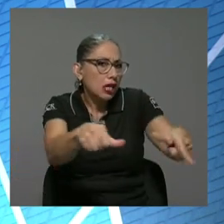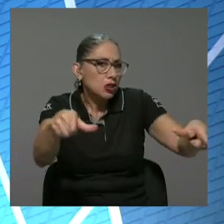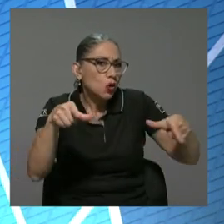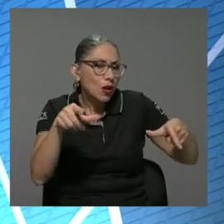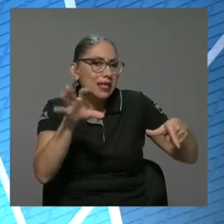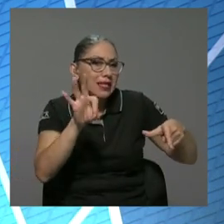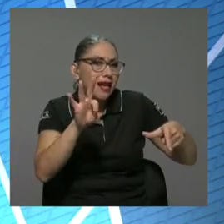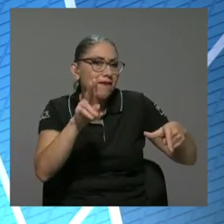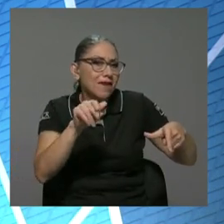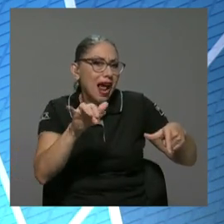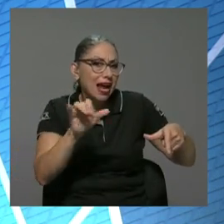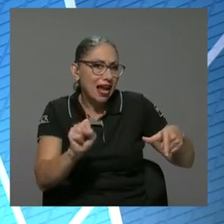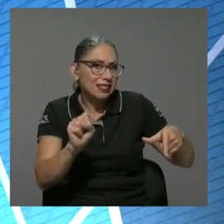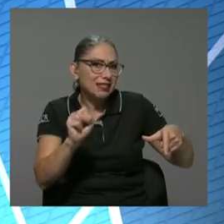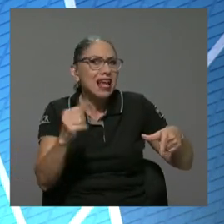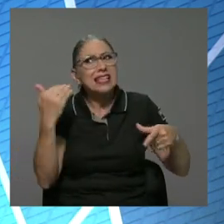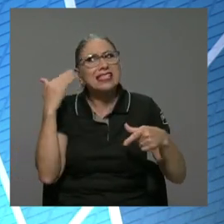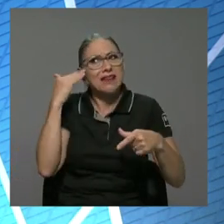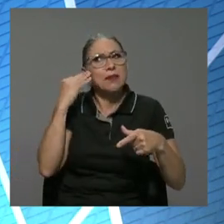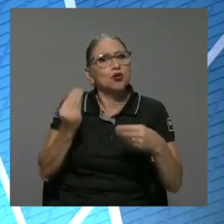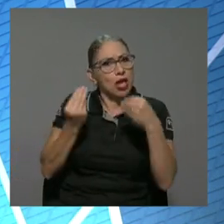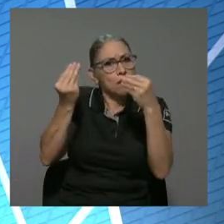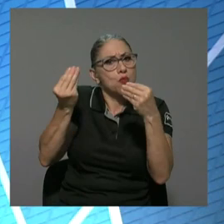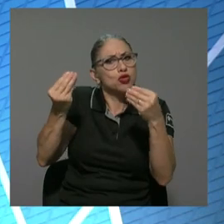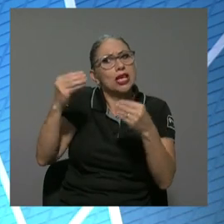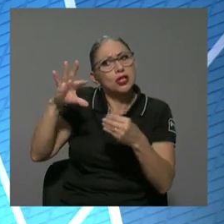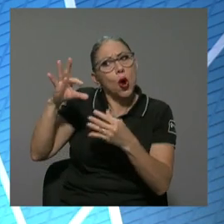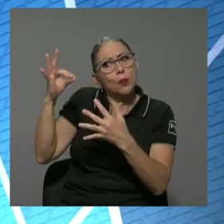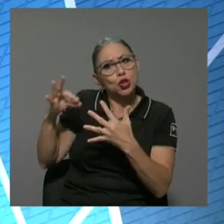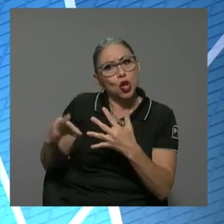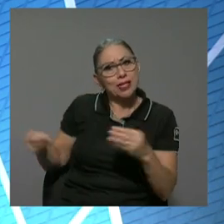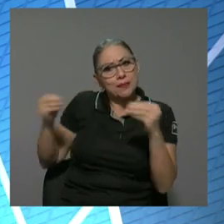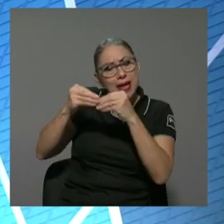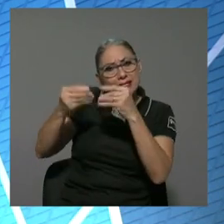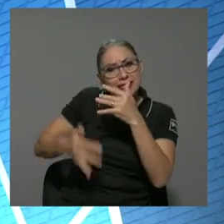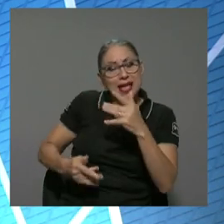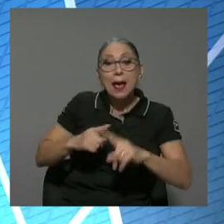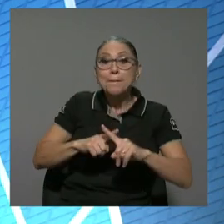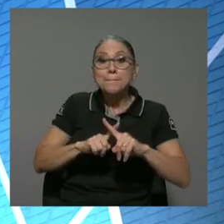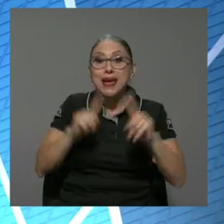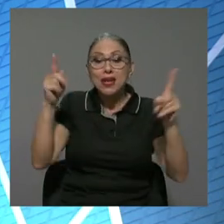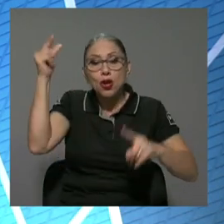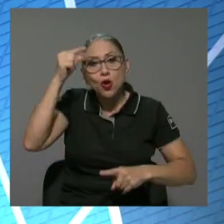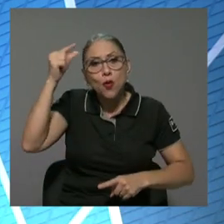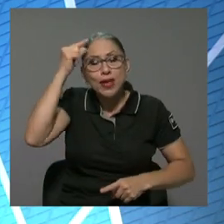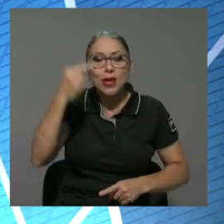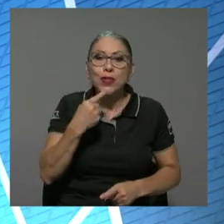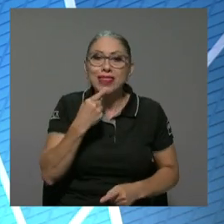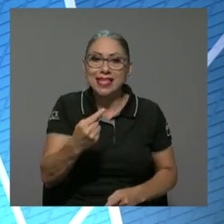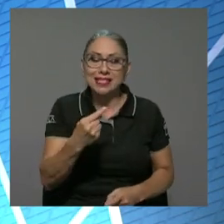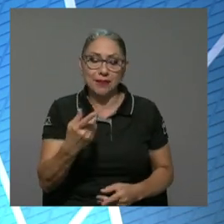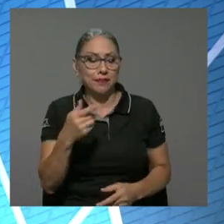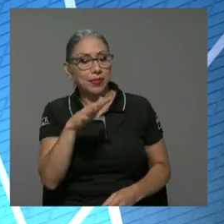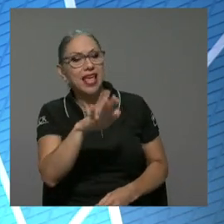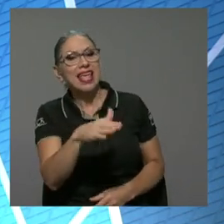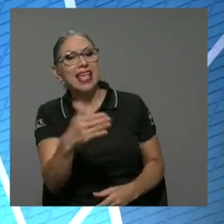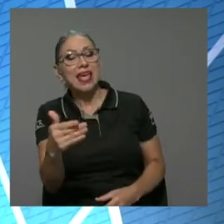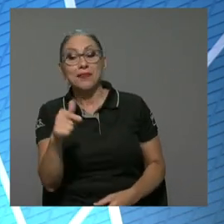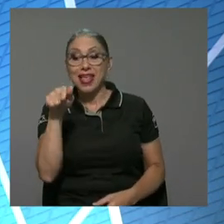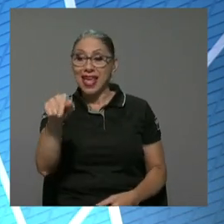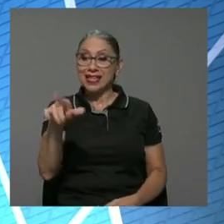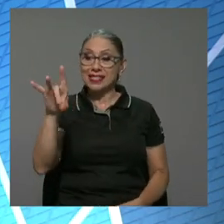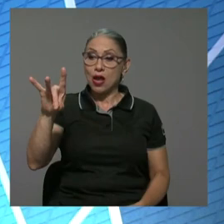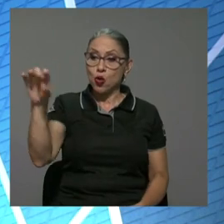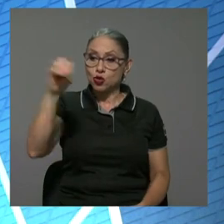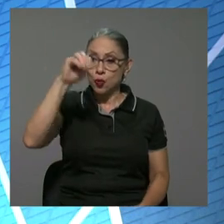más, pero más bien el gobierno parece que el discurso que plantea además es es que dentro de ese 8% necesitamos